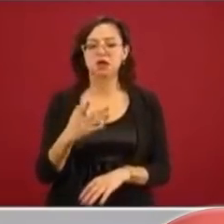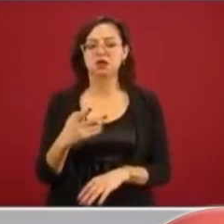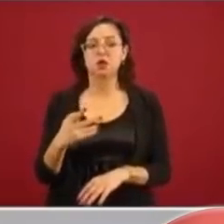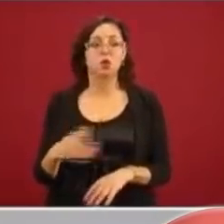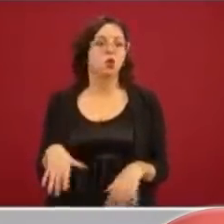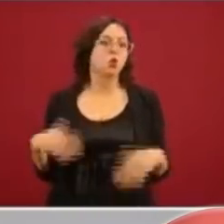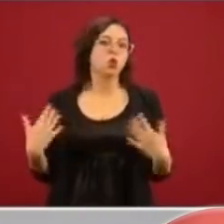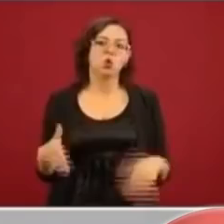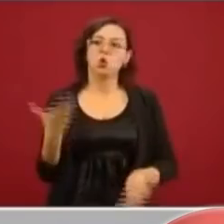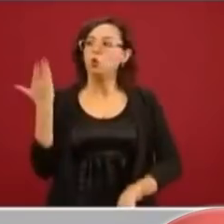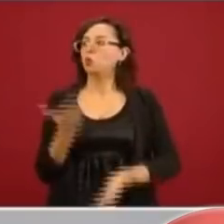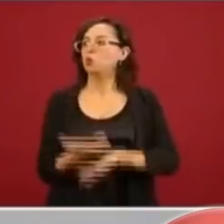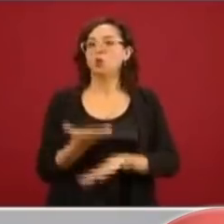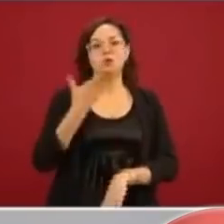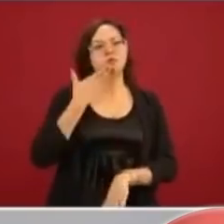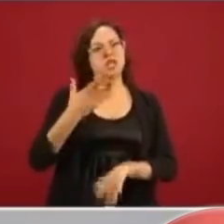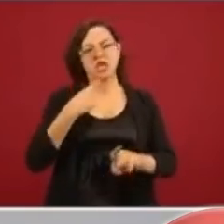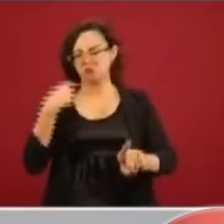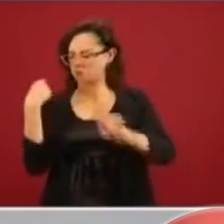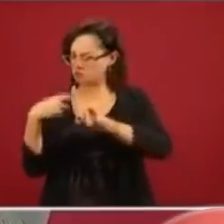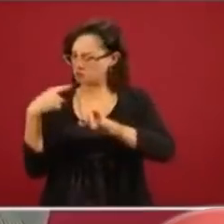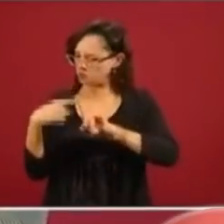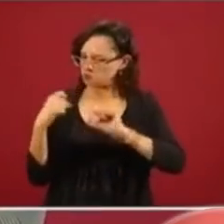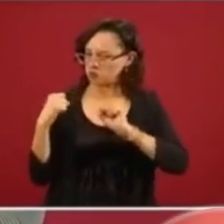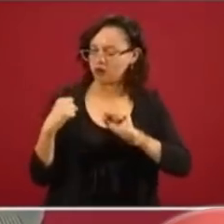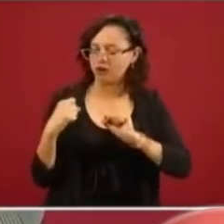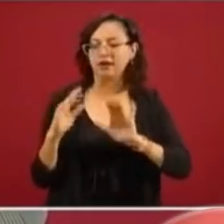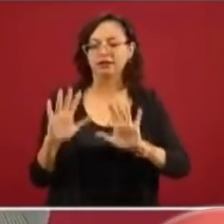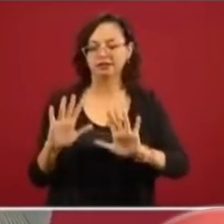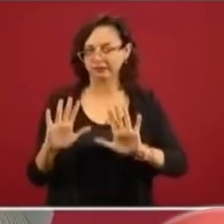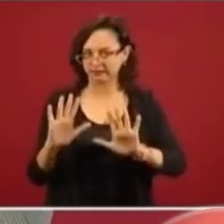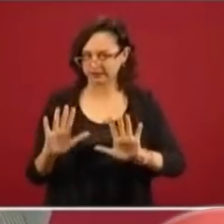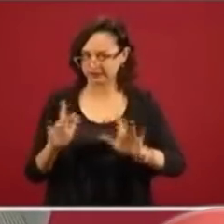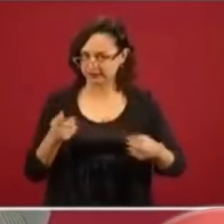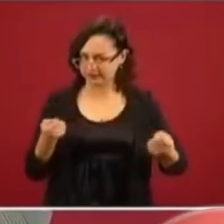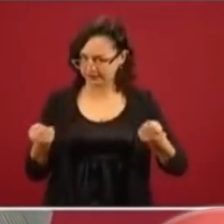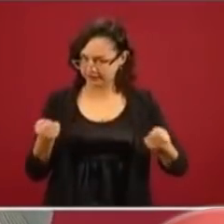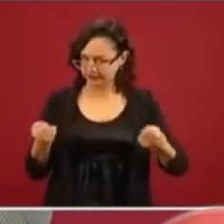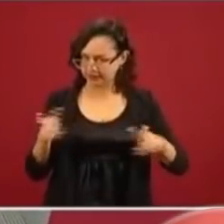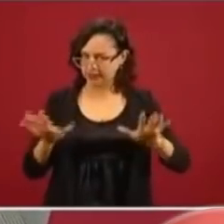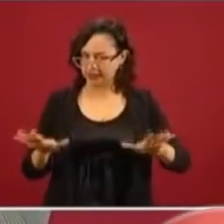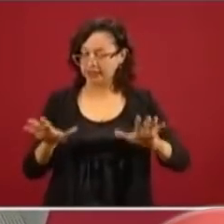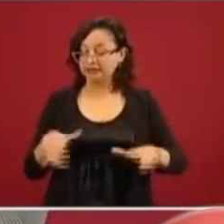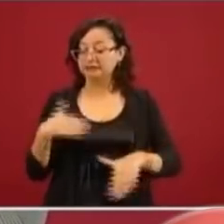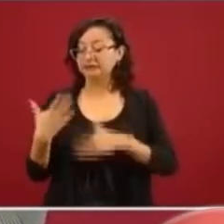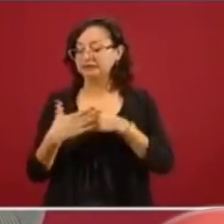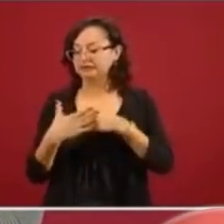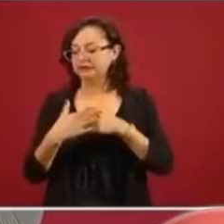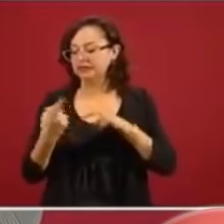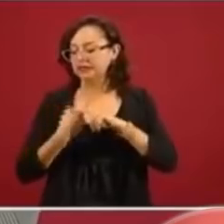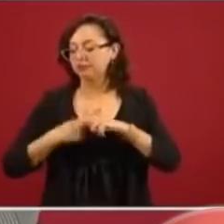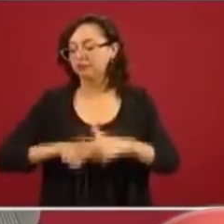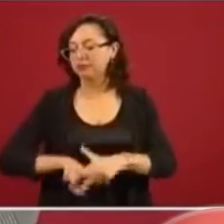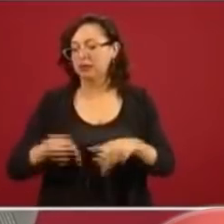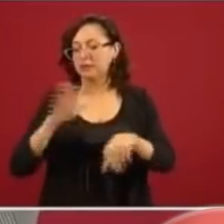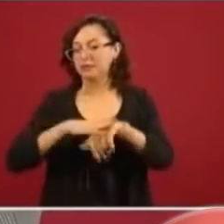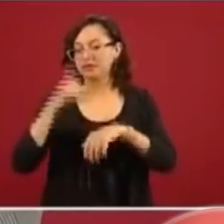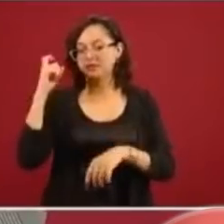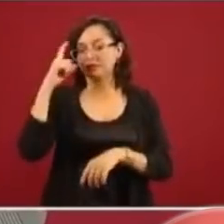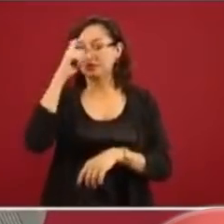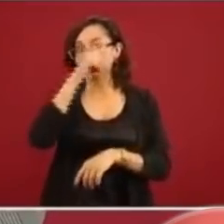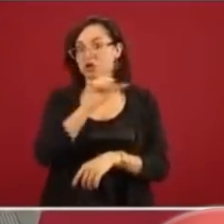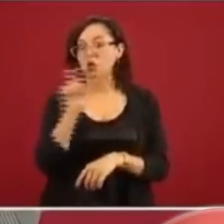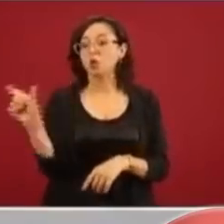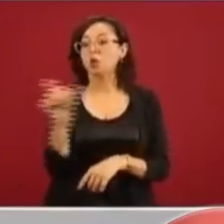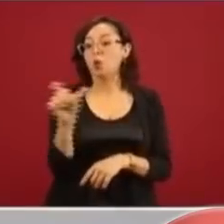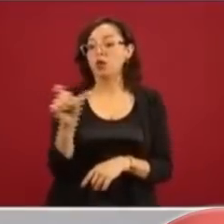tenerlo, pero no exagerado, porque vamos a empezar en la etapa más complicada. ¿Cuándo? No me